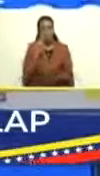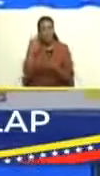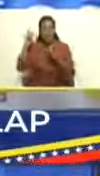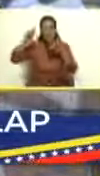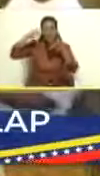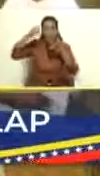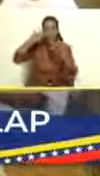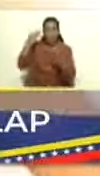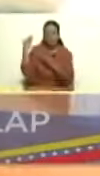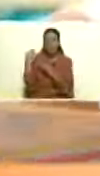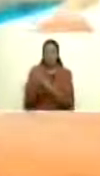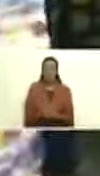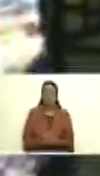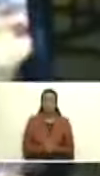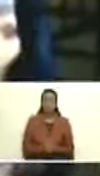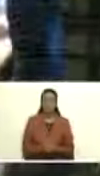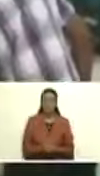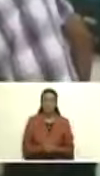video!